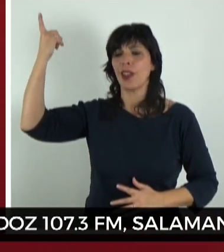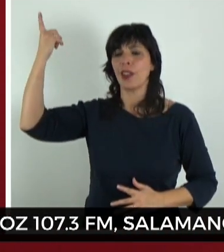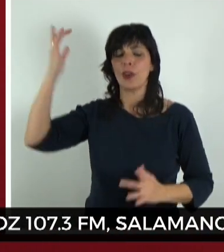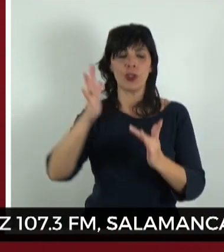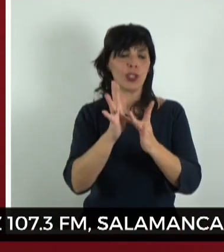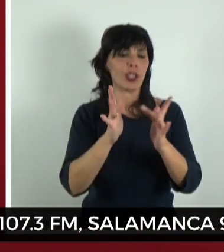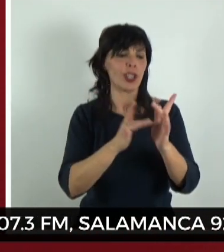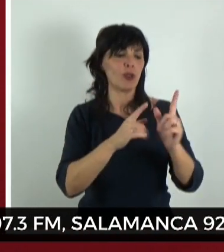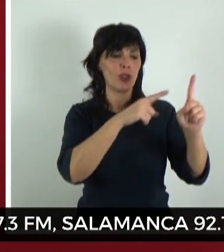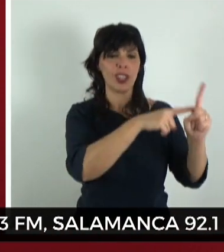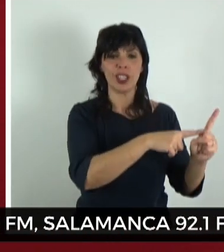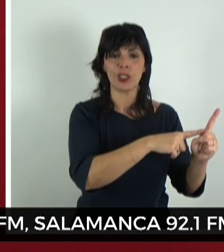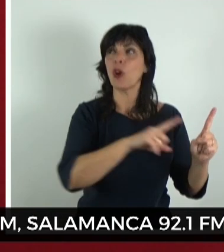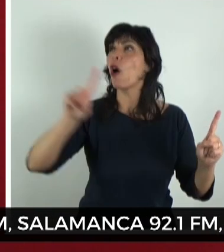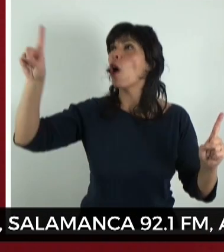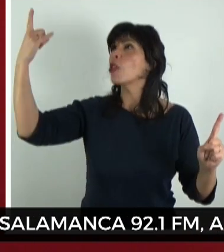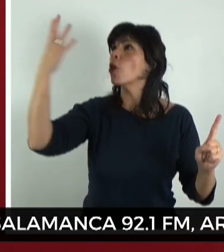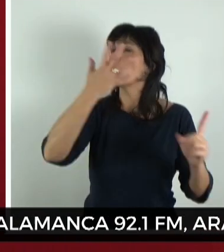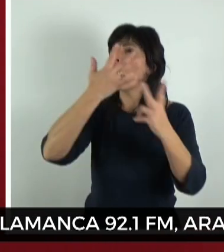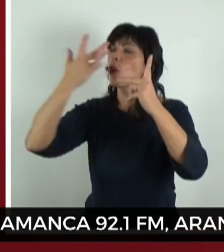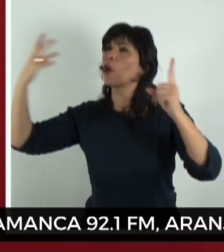sobre Jesucristo su Hijo.